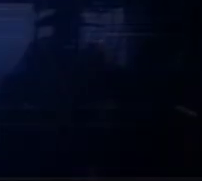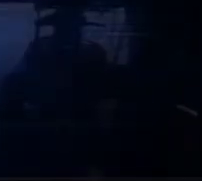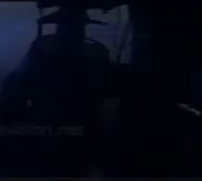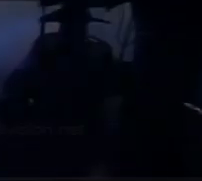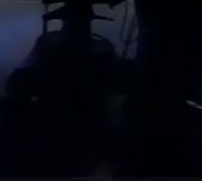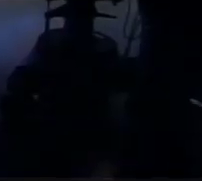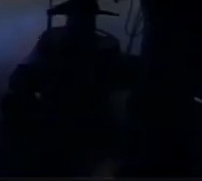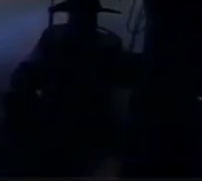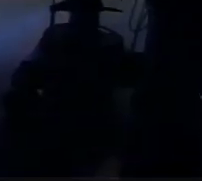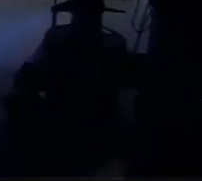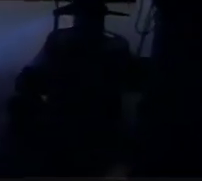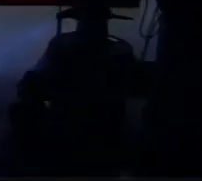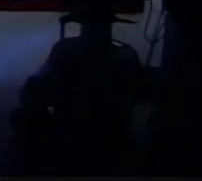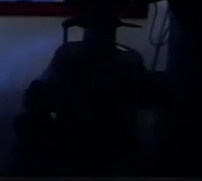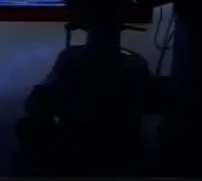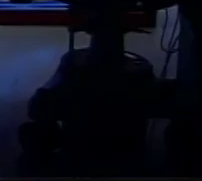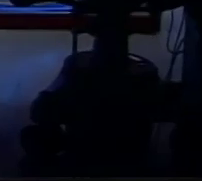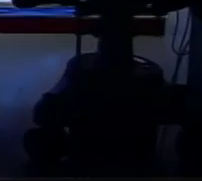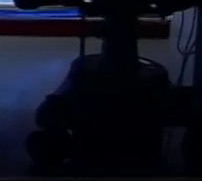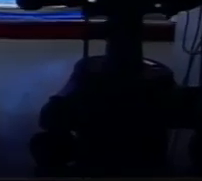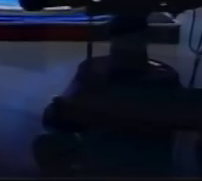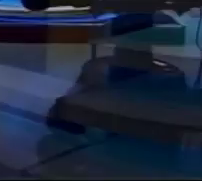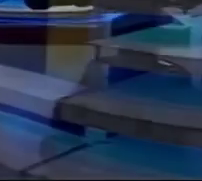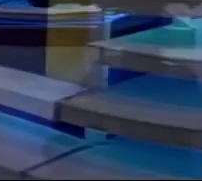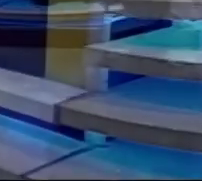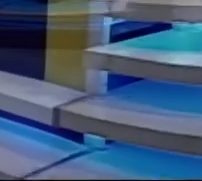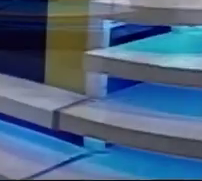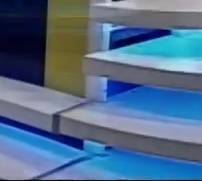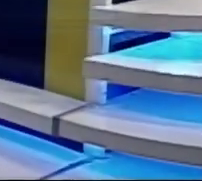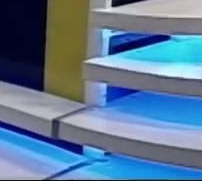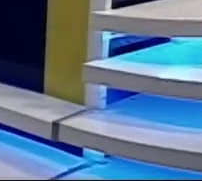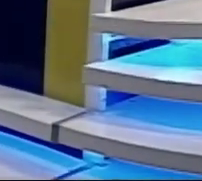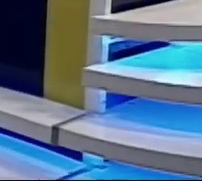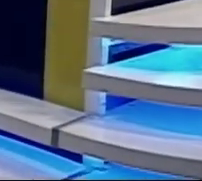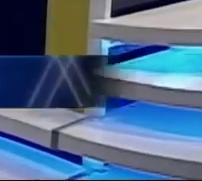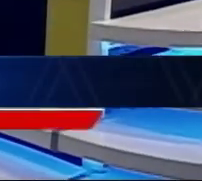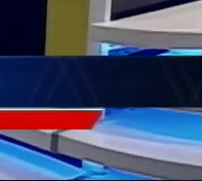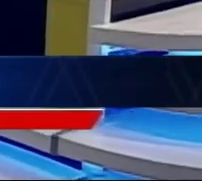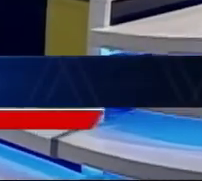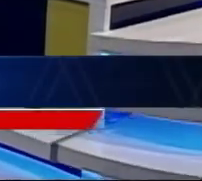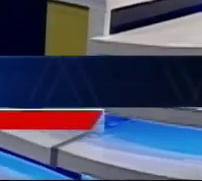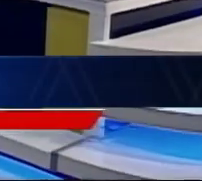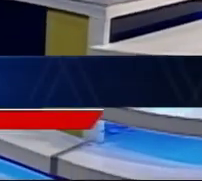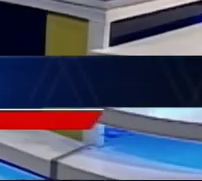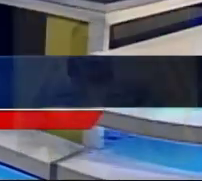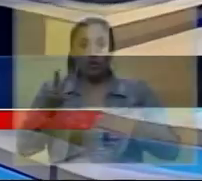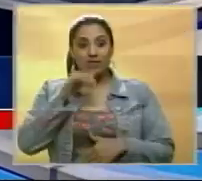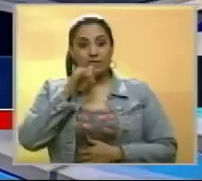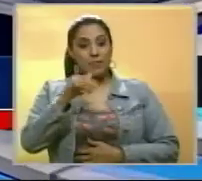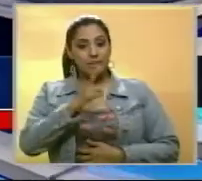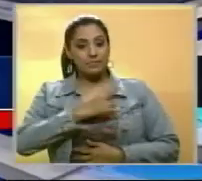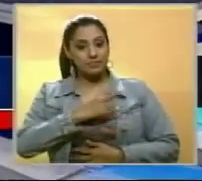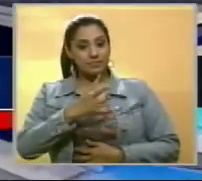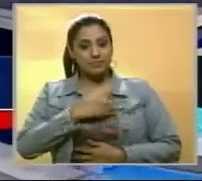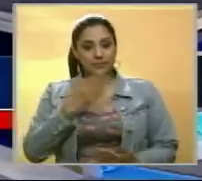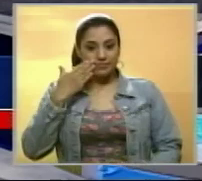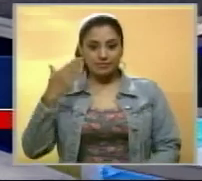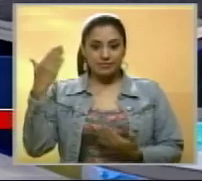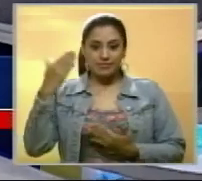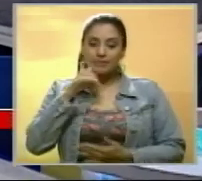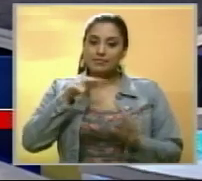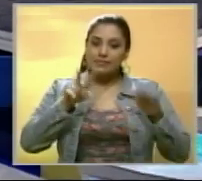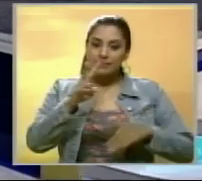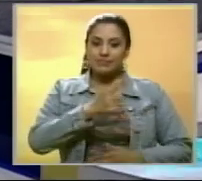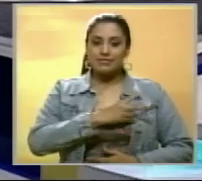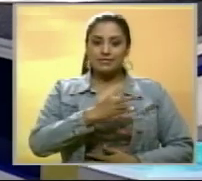Noticiero Venevisión. Información justa y balanceada. ¿Qué tal, amigos? Sean todos bienvenidos a la emisión meridiana de